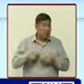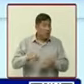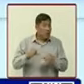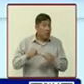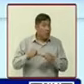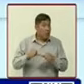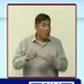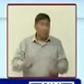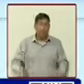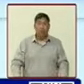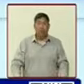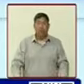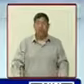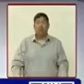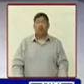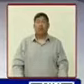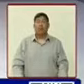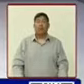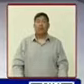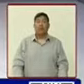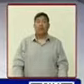¿no?